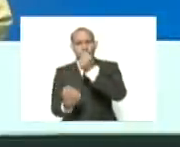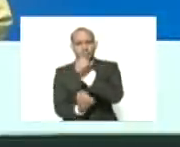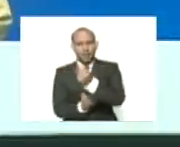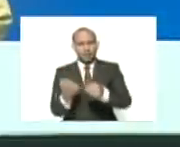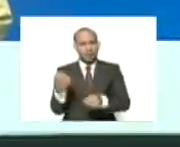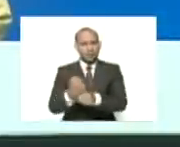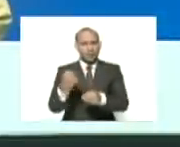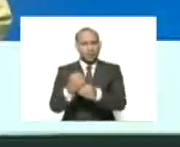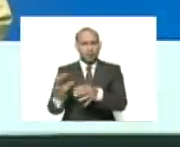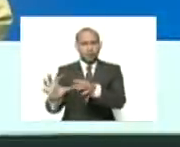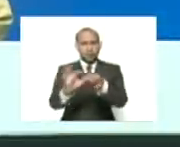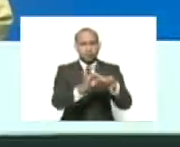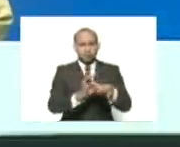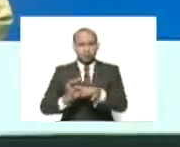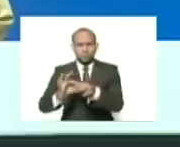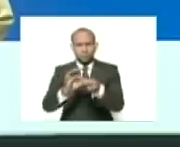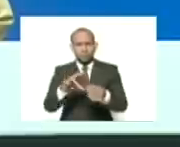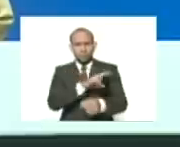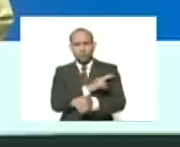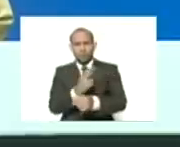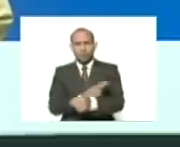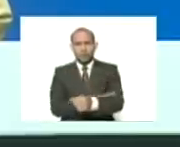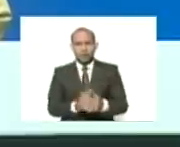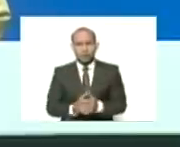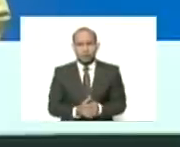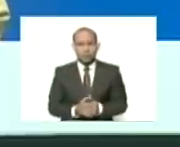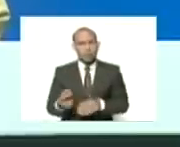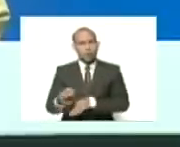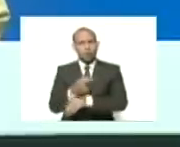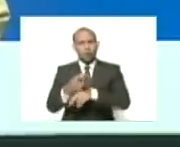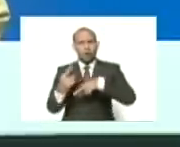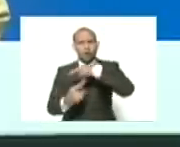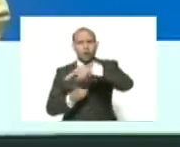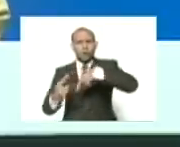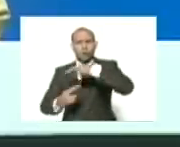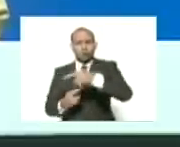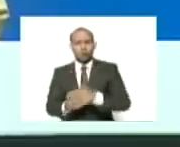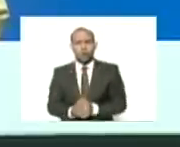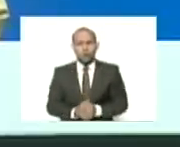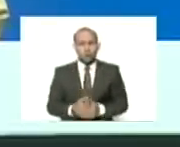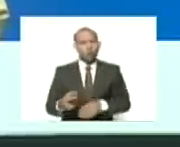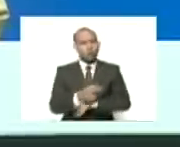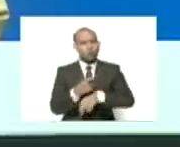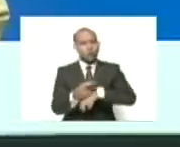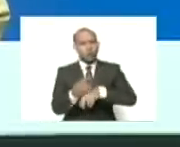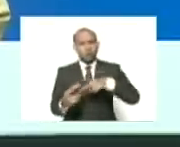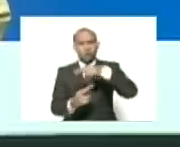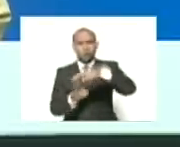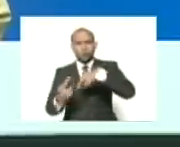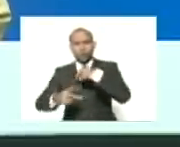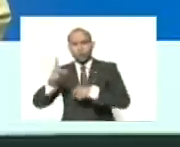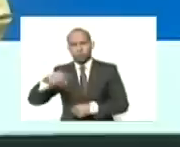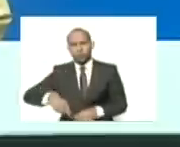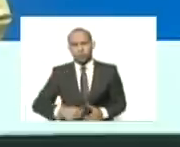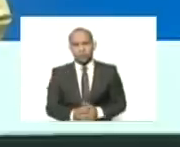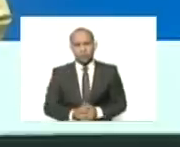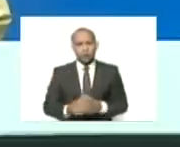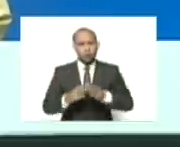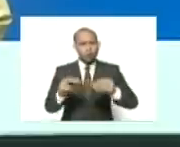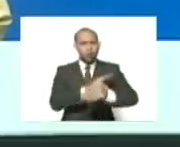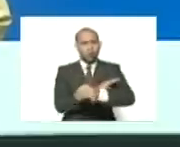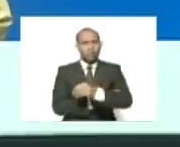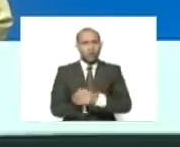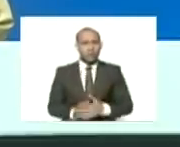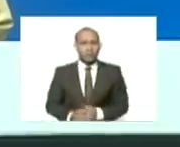articulando toda la fuerza del gobierno revolucionario, de los gobiernos revolucionarios, toda la